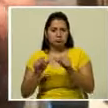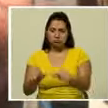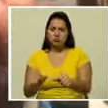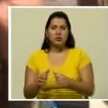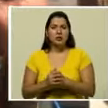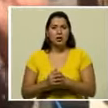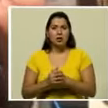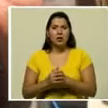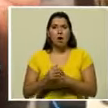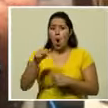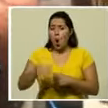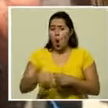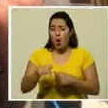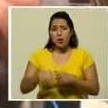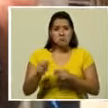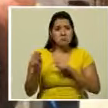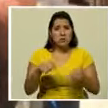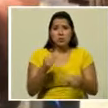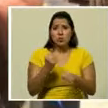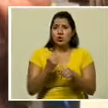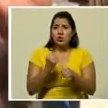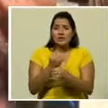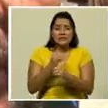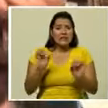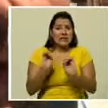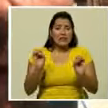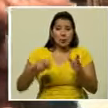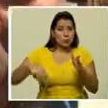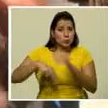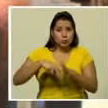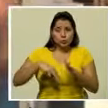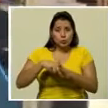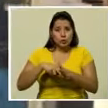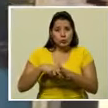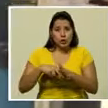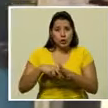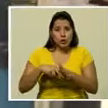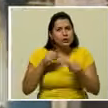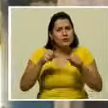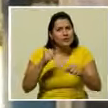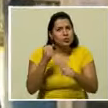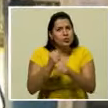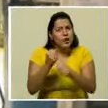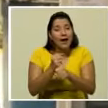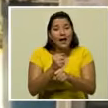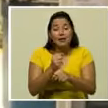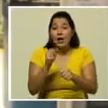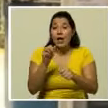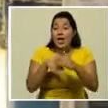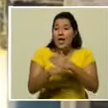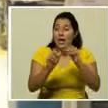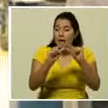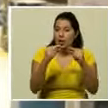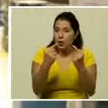hoy sin ninguna eventualidad que tengamos que considerar. Estamos trabajando en forma normal, yo quiero mencionarlo